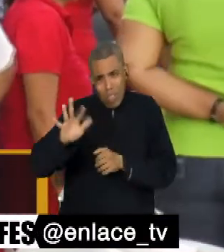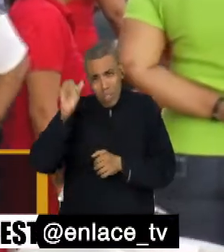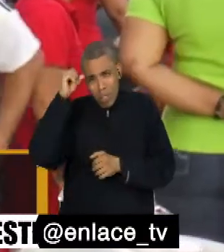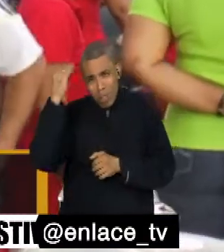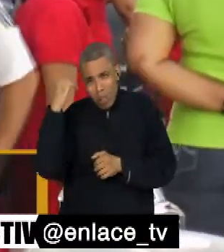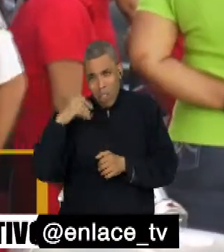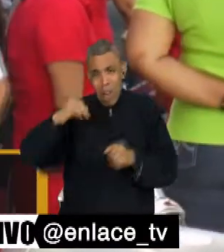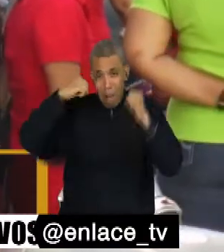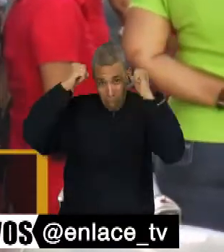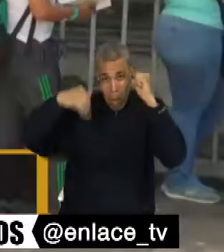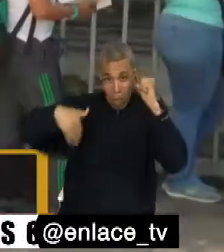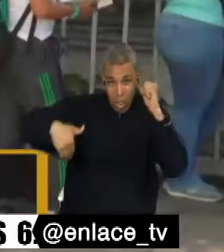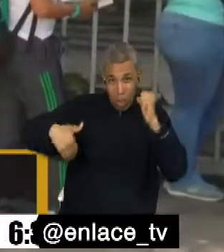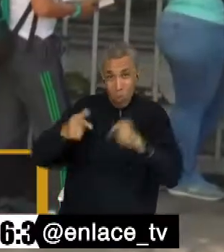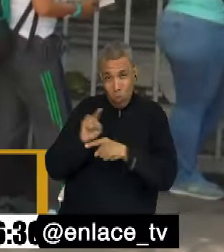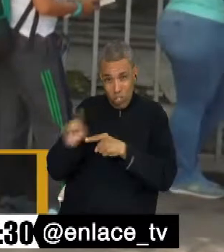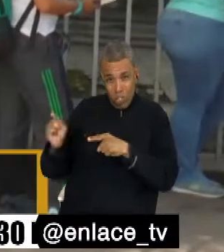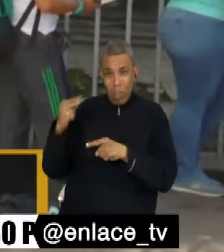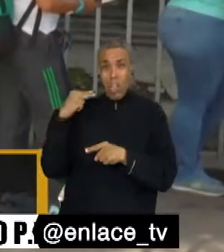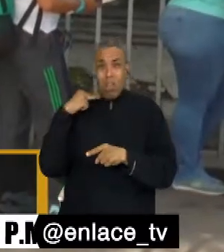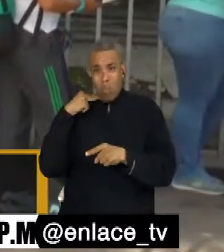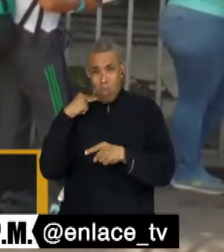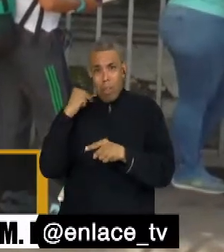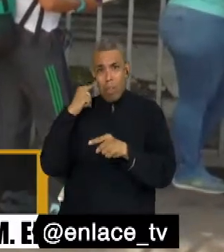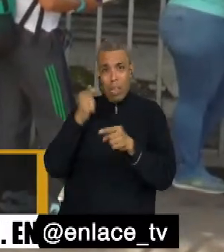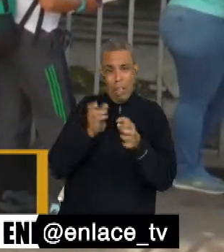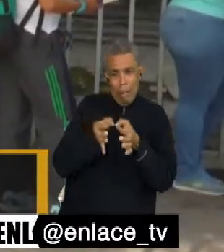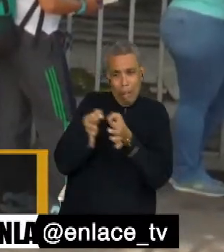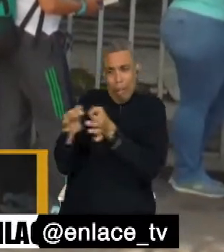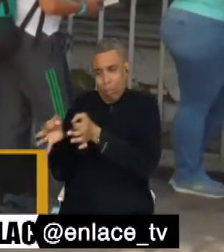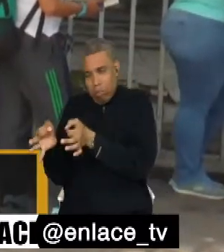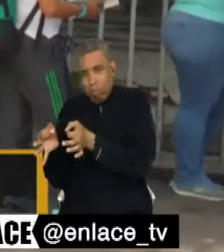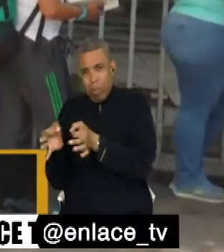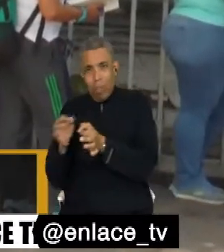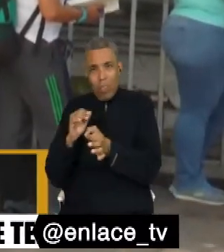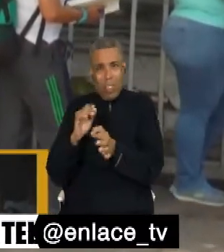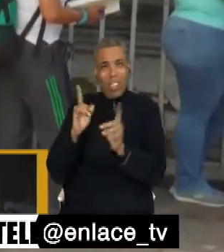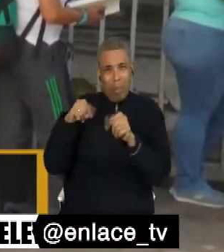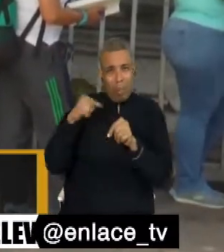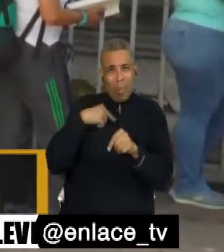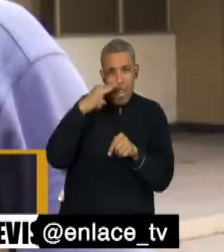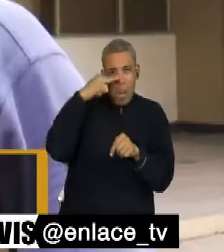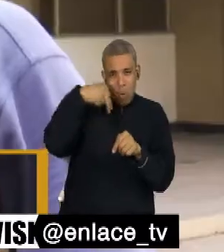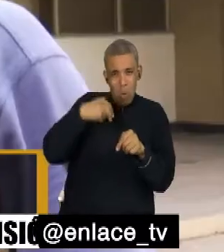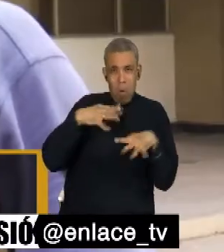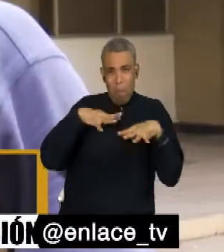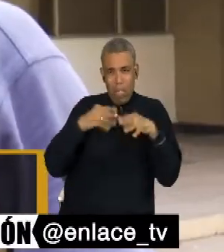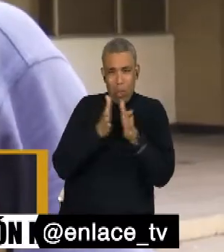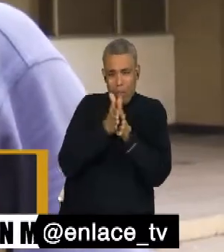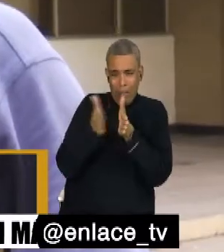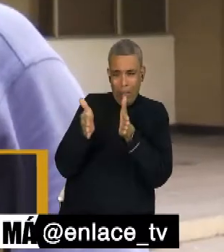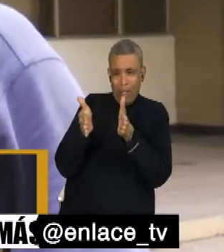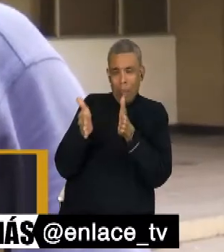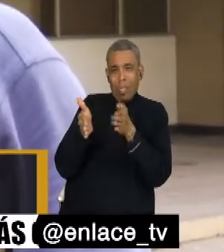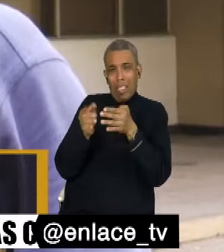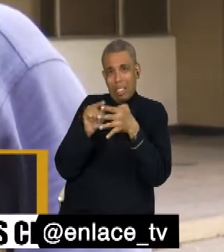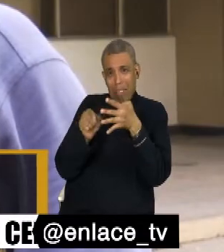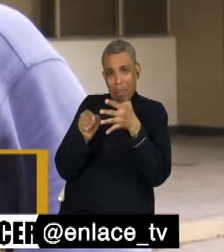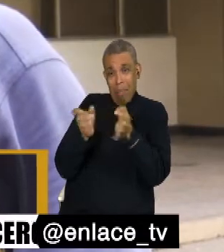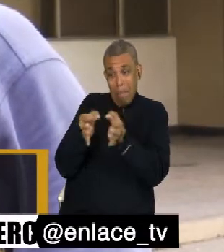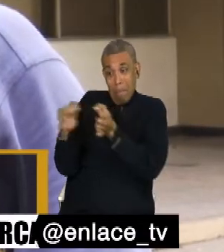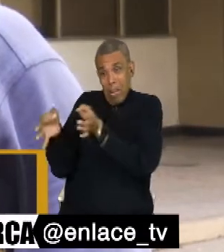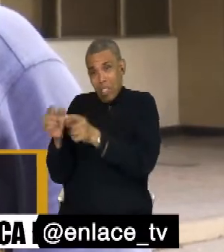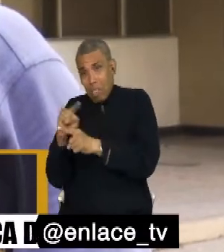recuperación una semana en el mes de noviembre, una semana en el mes de junio. Entonces damos el parte de tranquilidad, como se lo dijimos en la asamblea de padres y